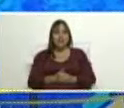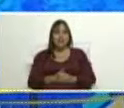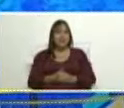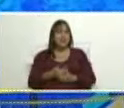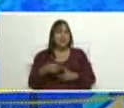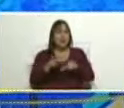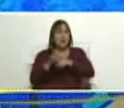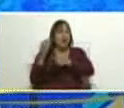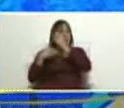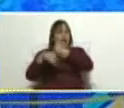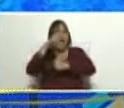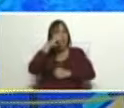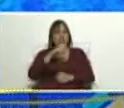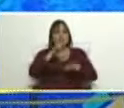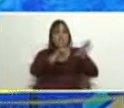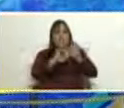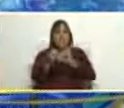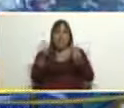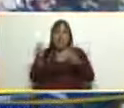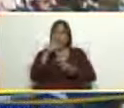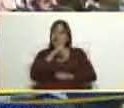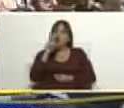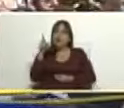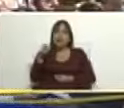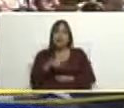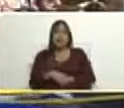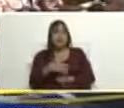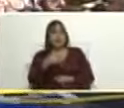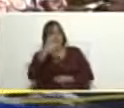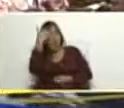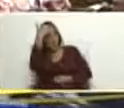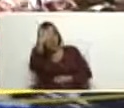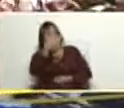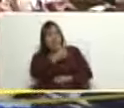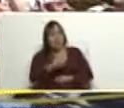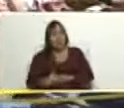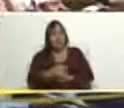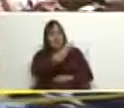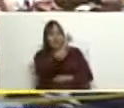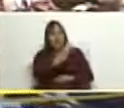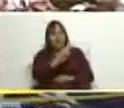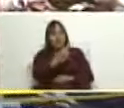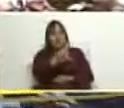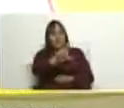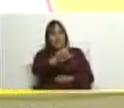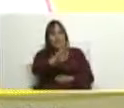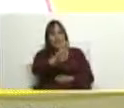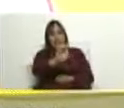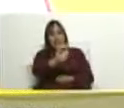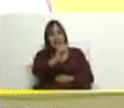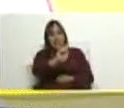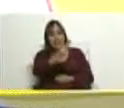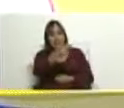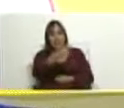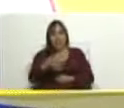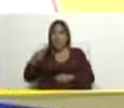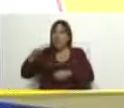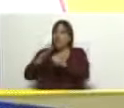llamas tú? Saludos, presidente. Zulibé. Zulibé, ¿de dónde eres tú? De Miranda. De